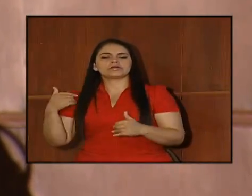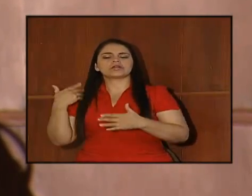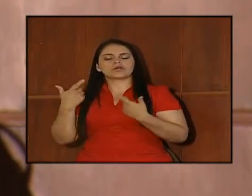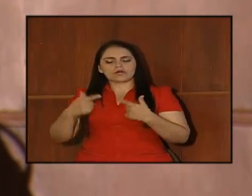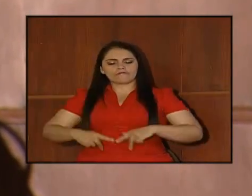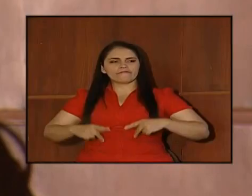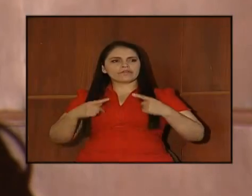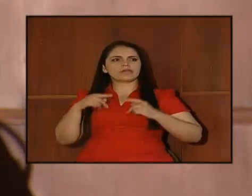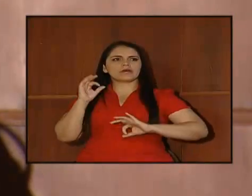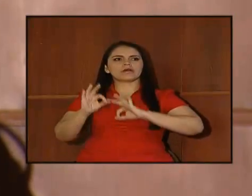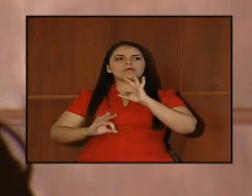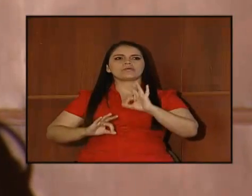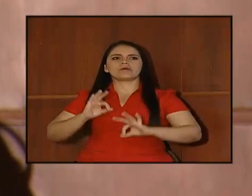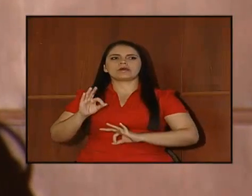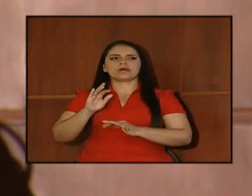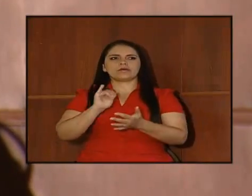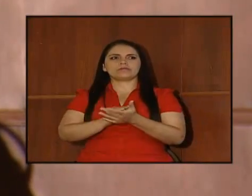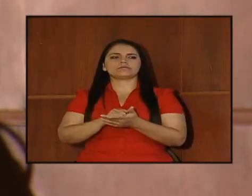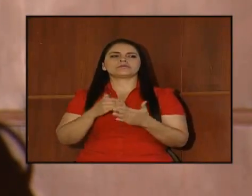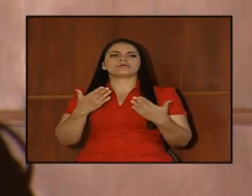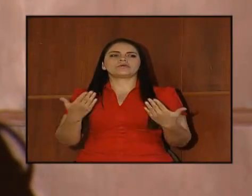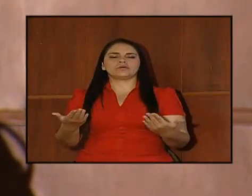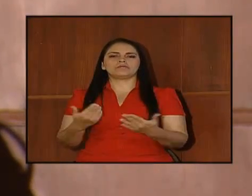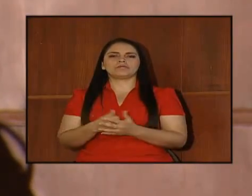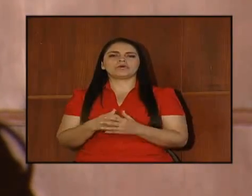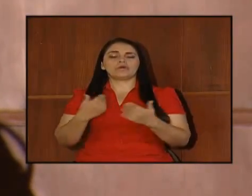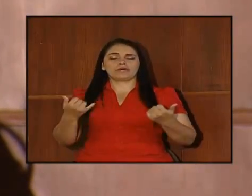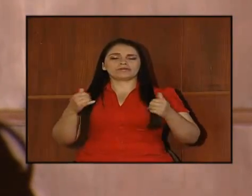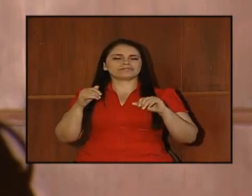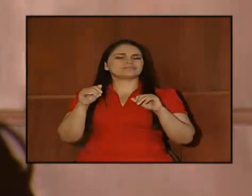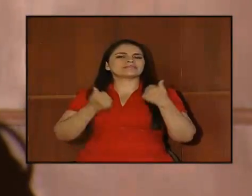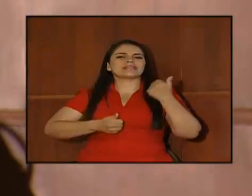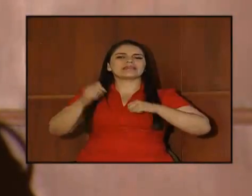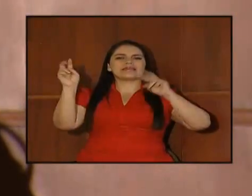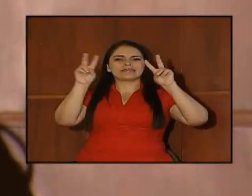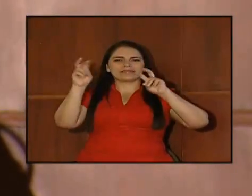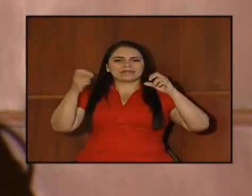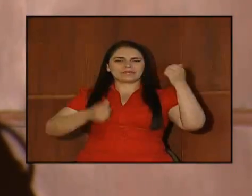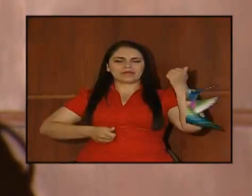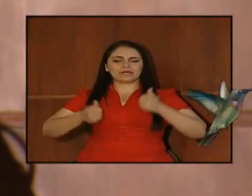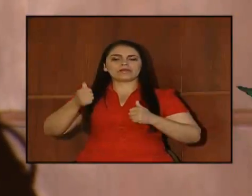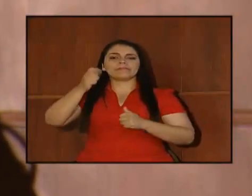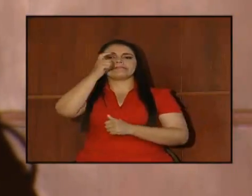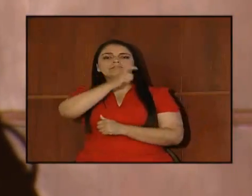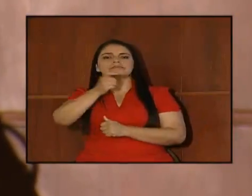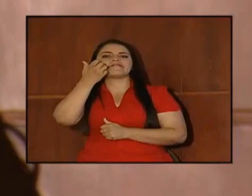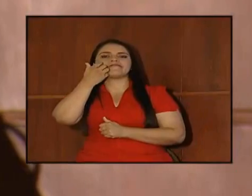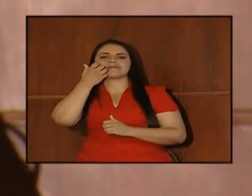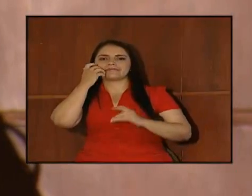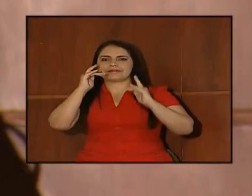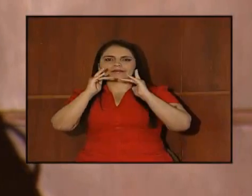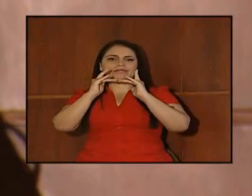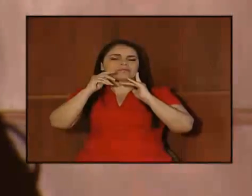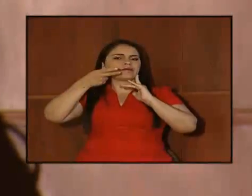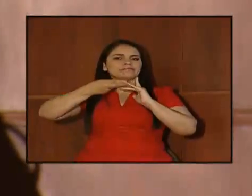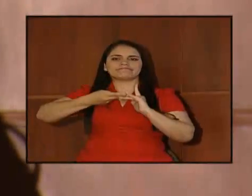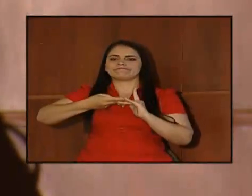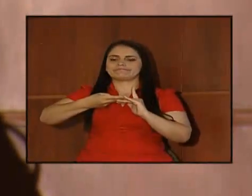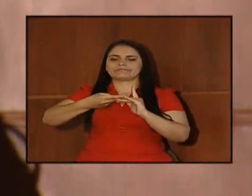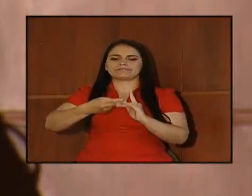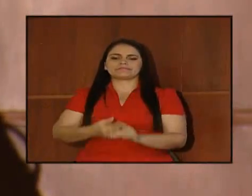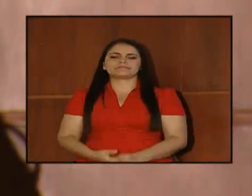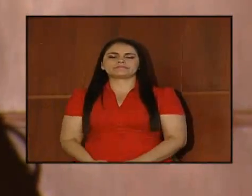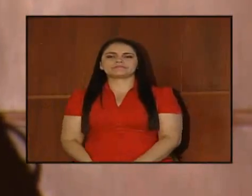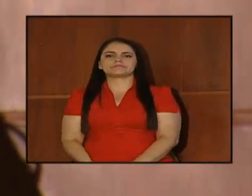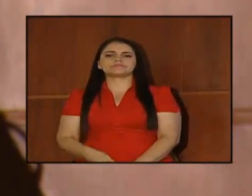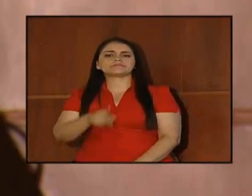protegernos para el caso de hoy, que el tema es paciente postrado en cama. Los invitamos entonces a quienes nos están viendo por Televideo